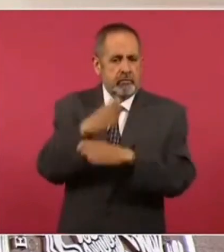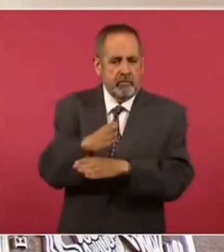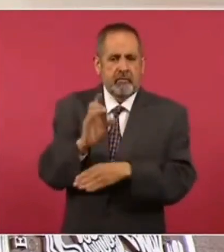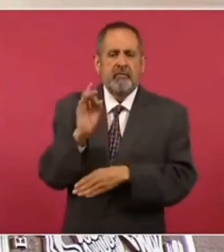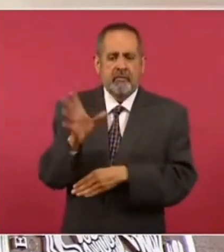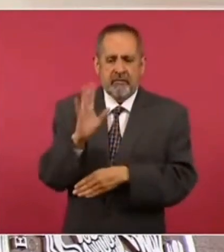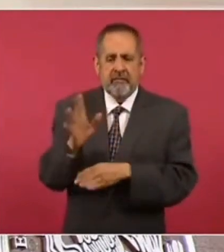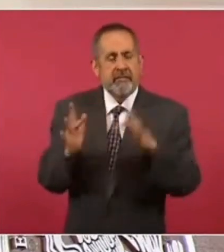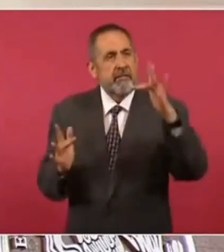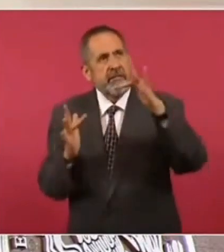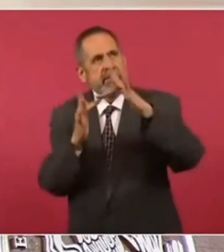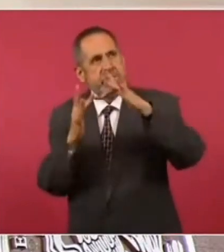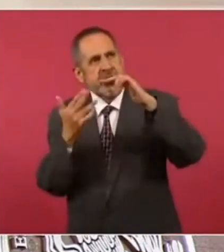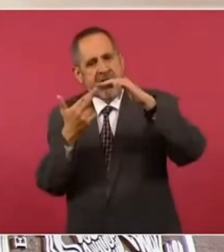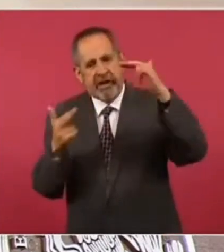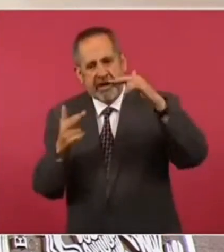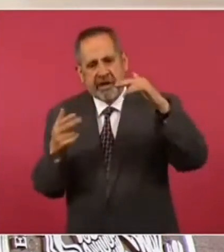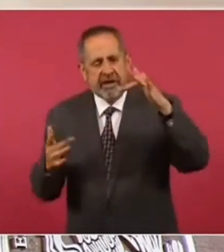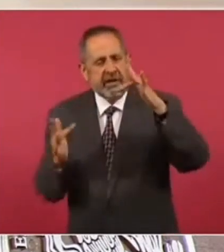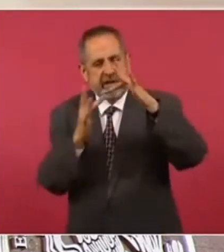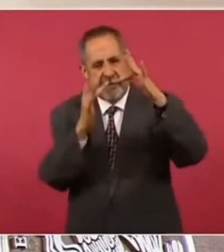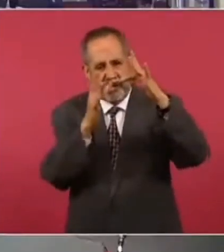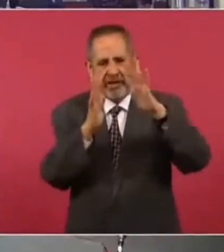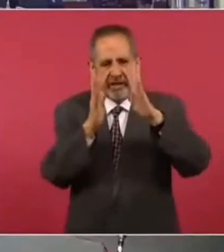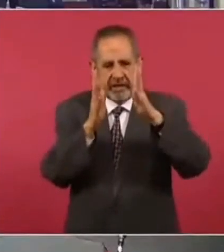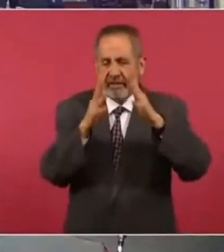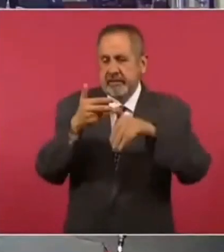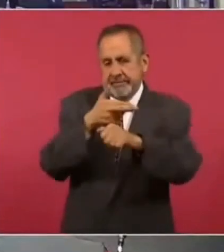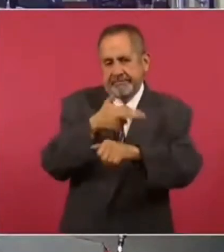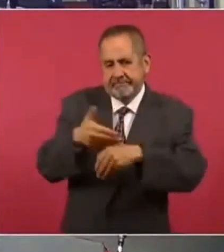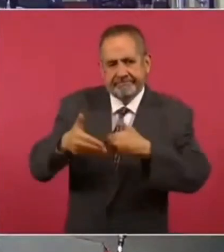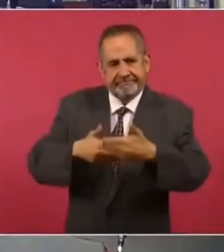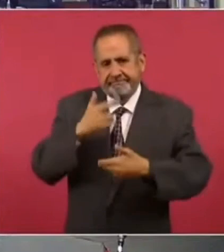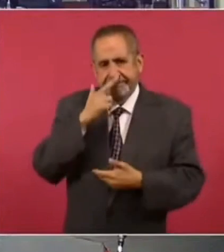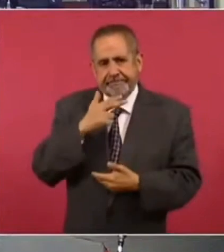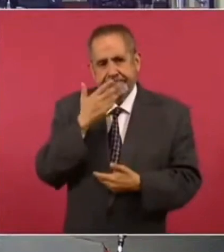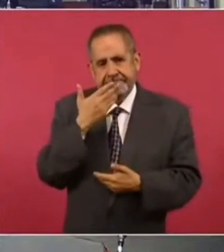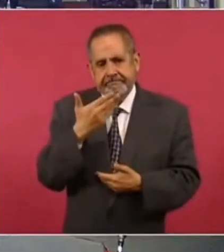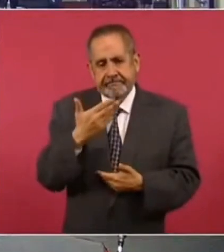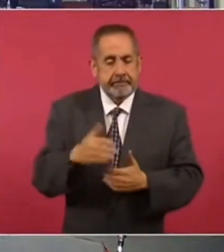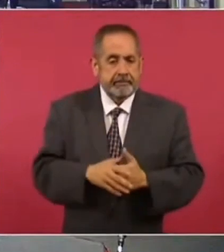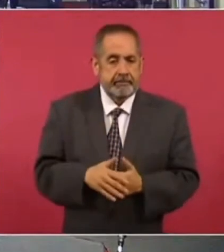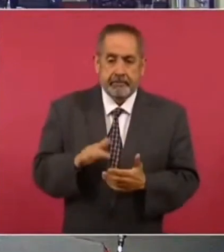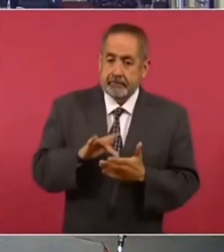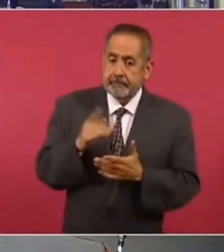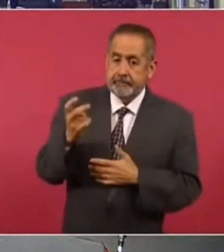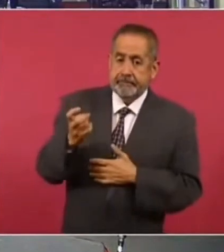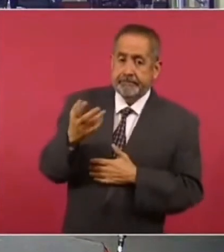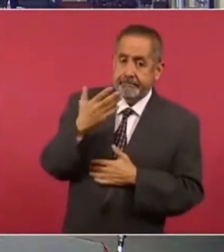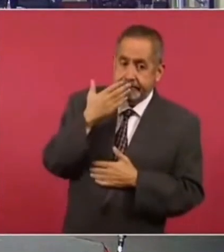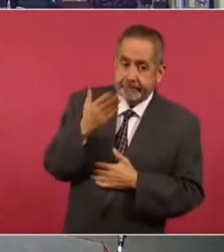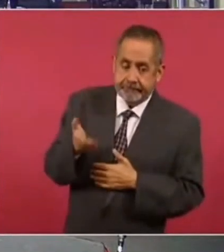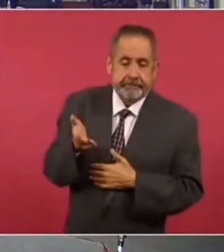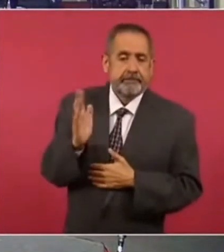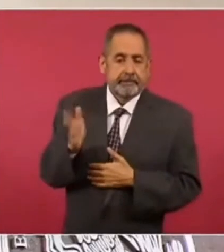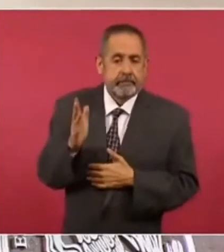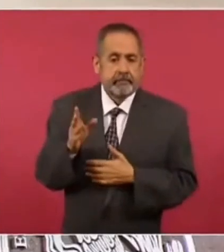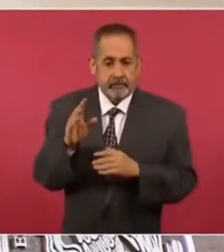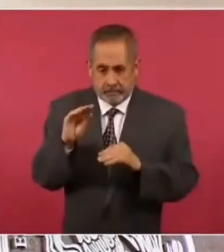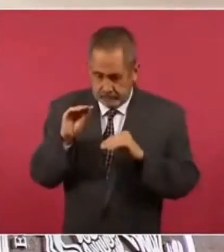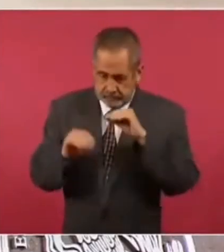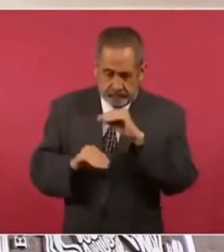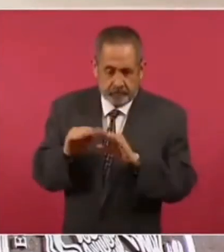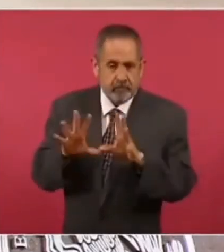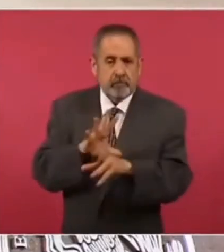Eso está resolviendo y eso nos ha permitido avanzar muy rápido y gracias a ello hemos podido